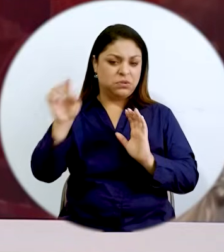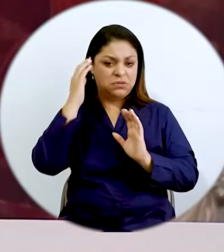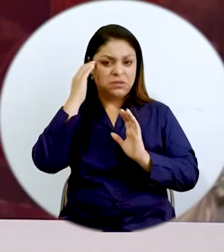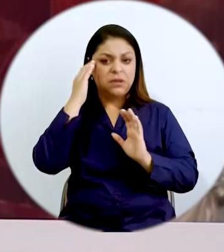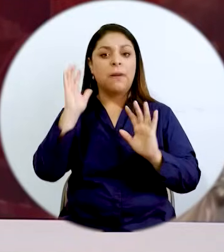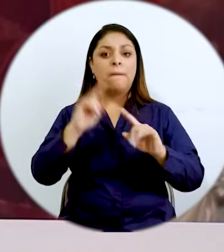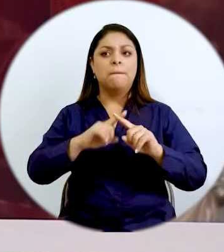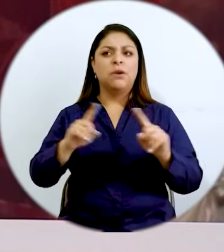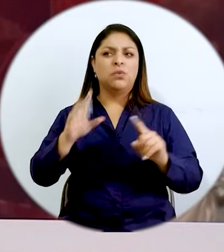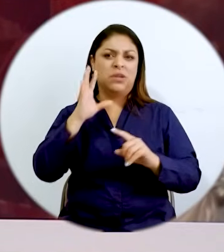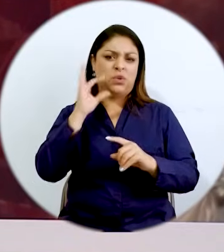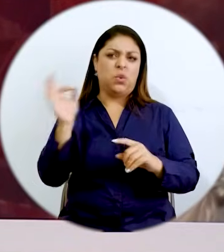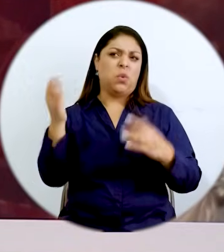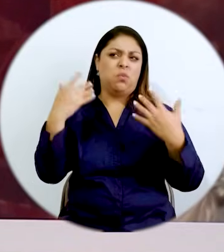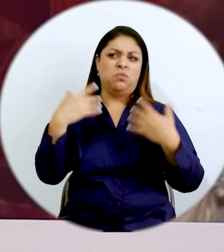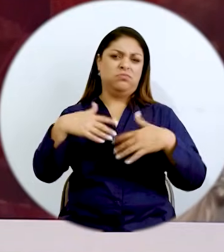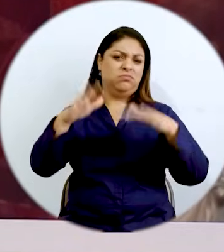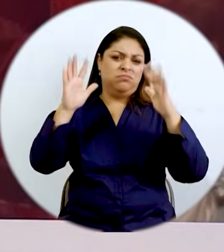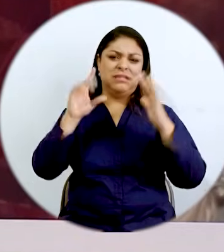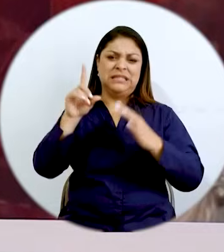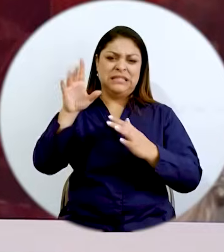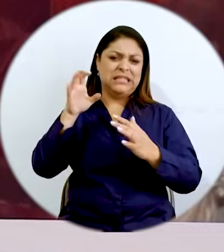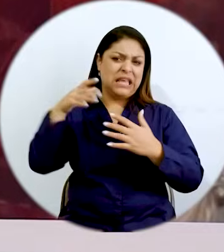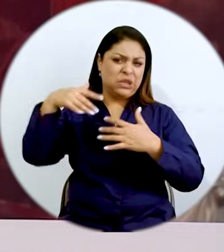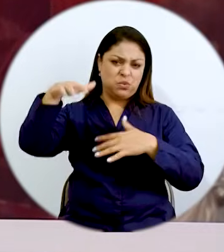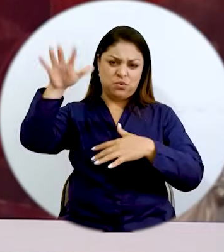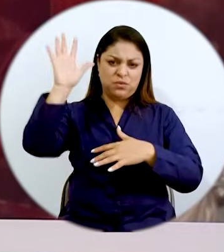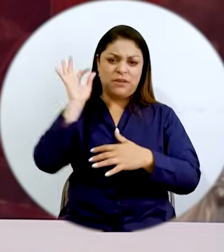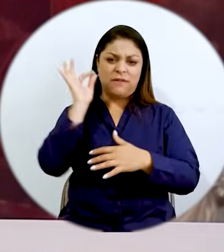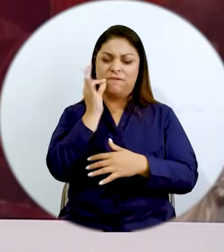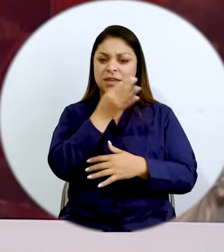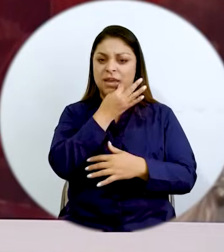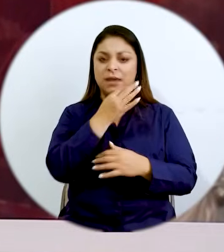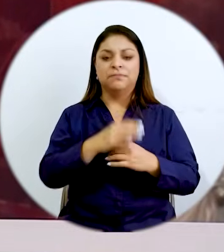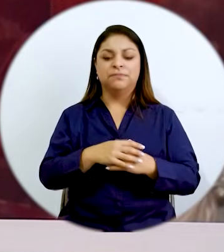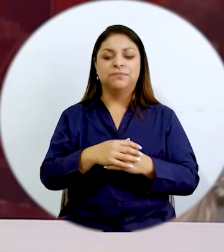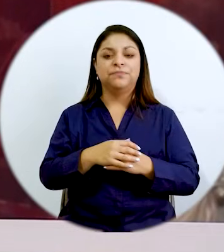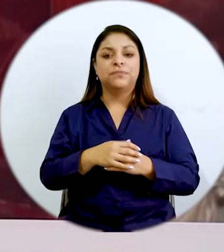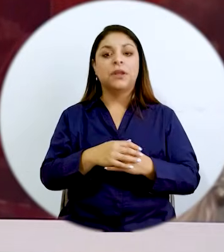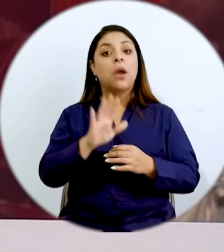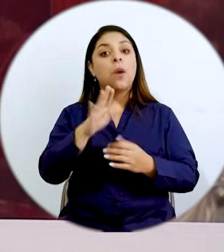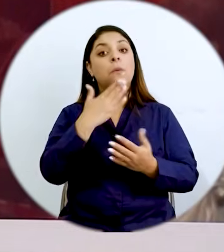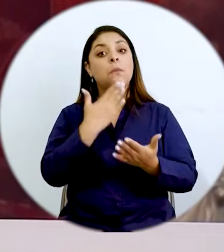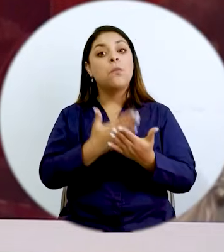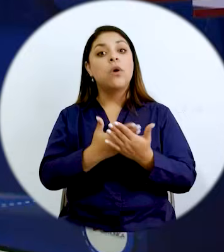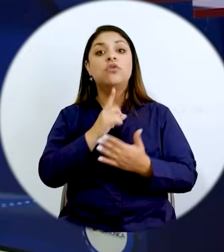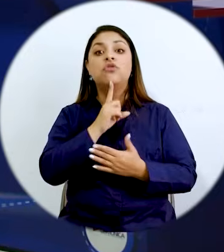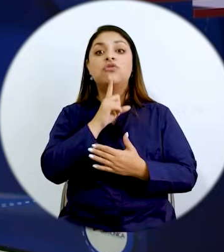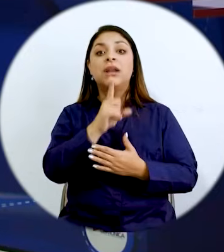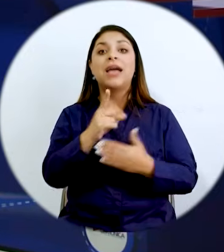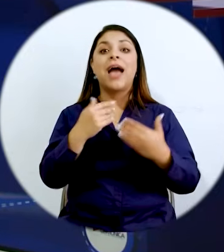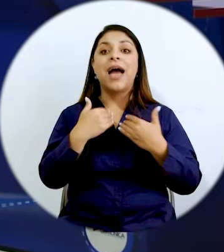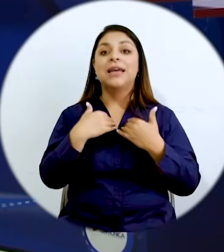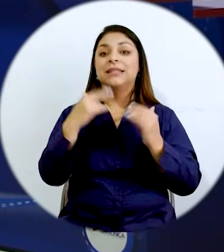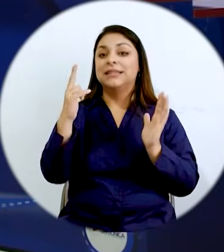Pero deben de ser varios cientos de fincas. Bueno, en realidad tenemos